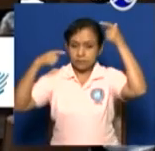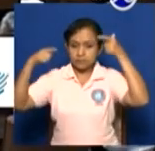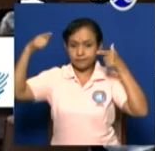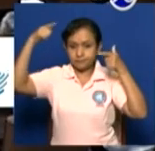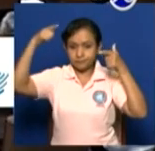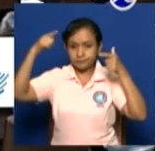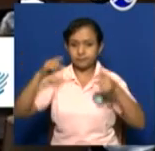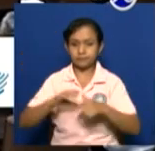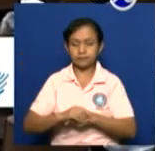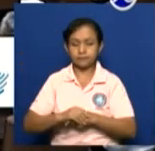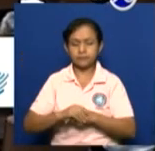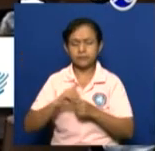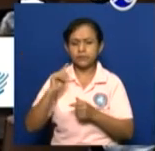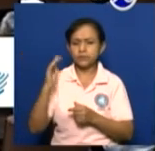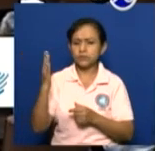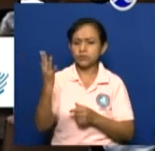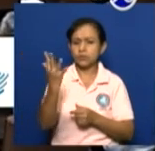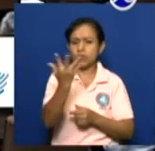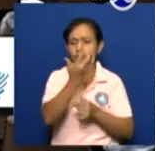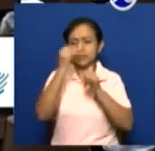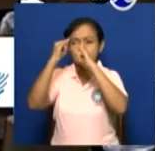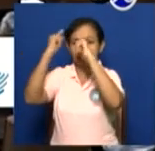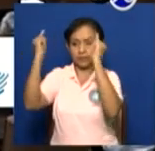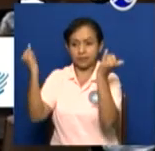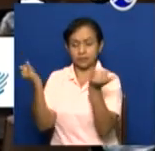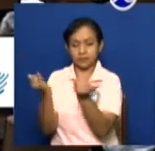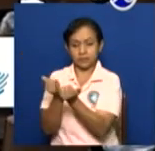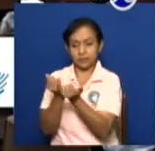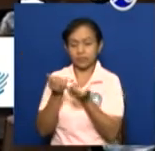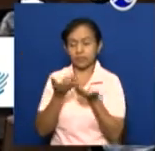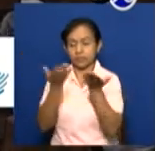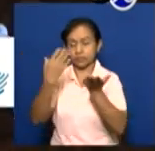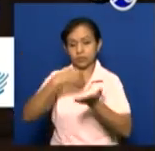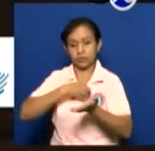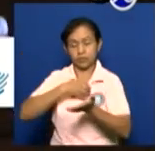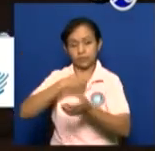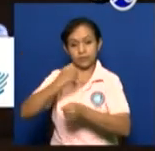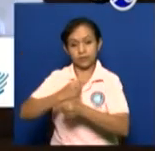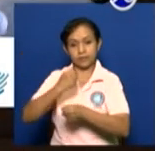incluyendo las publicaciones internacionales sobre su gesta.